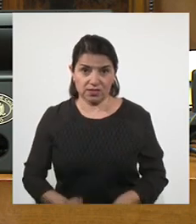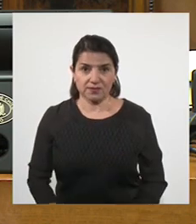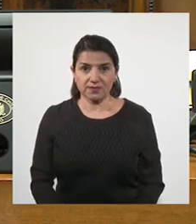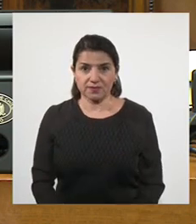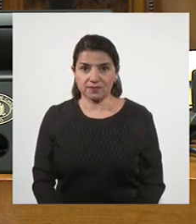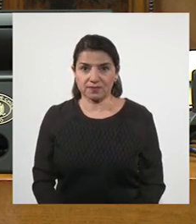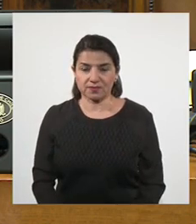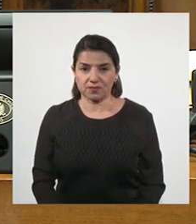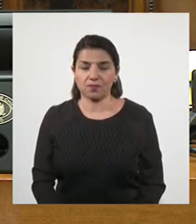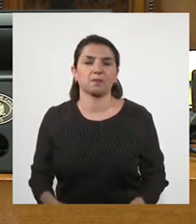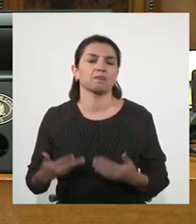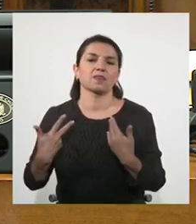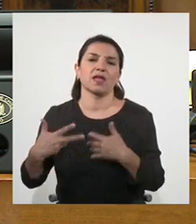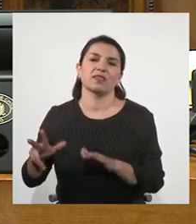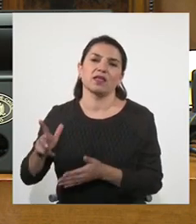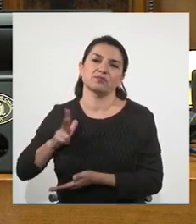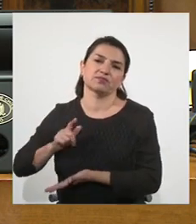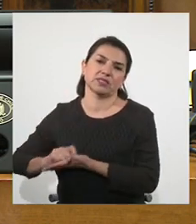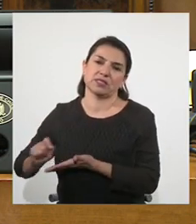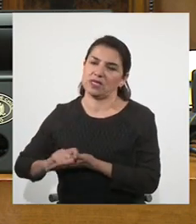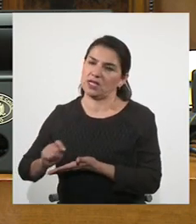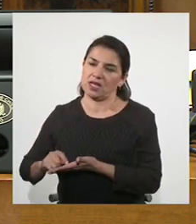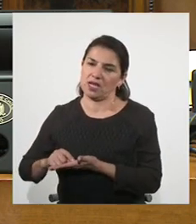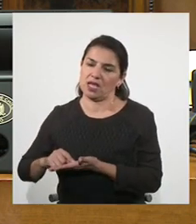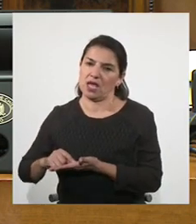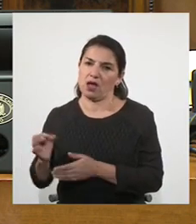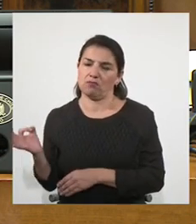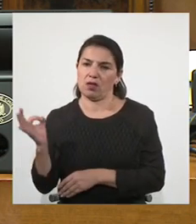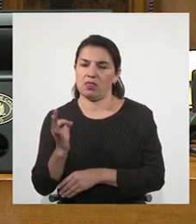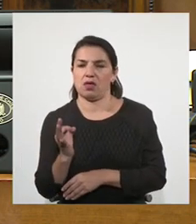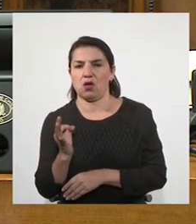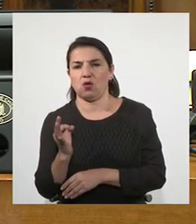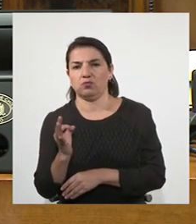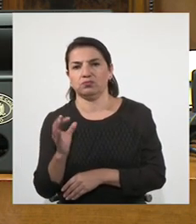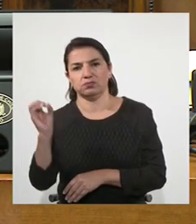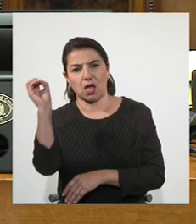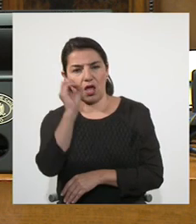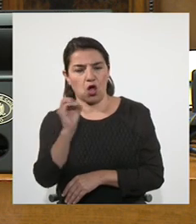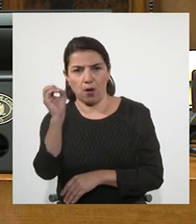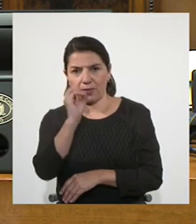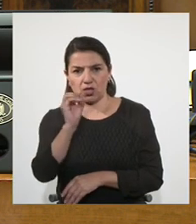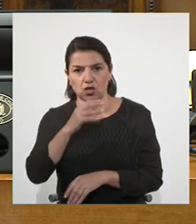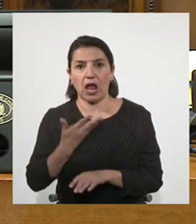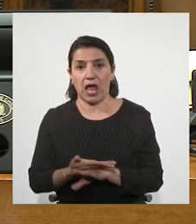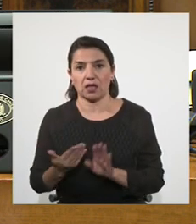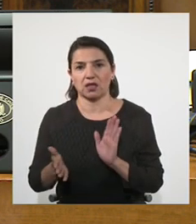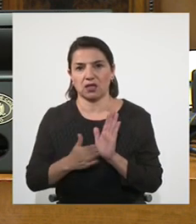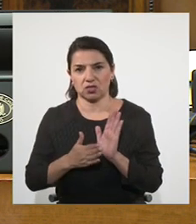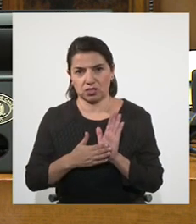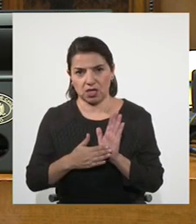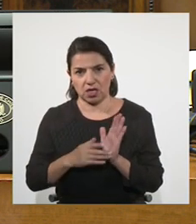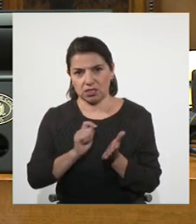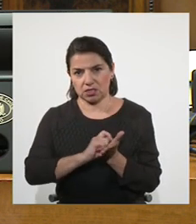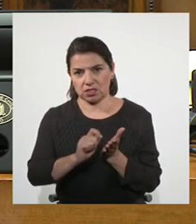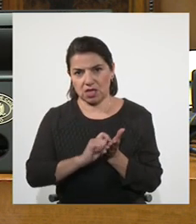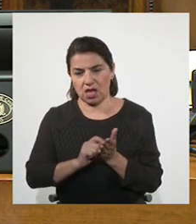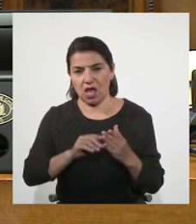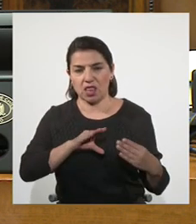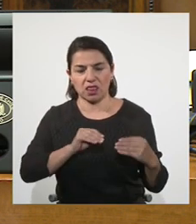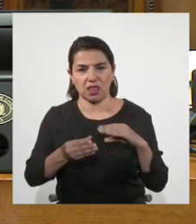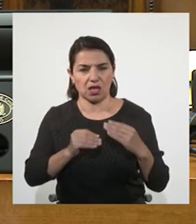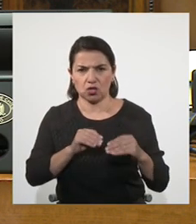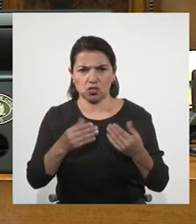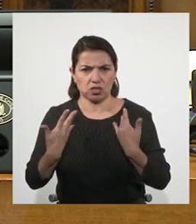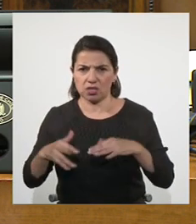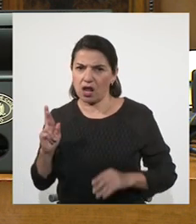Bueno, ya la Secretaría ha emitido la opinión, se deja constancia en la discusión. Sí, ya respondió la Secretaría sobre